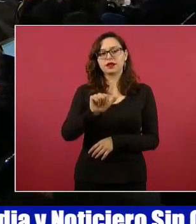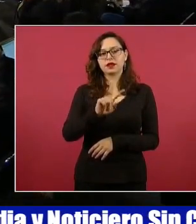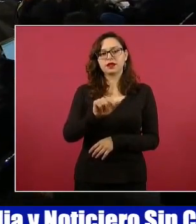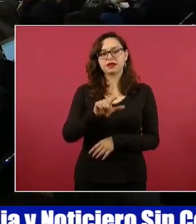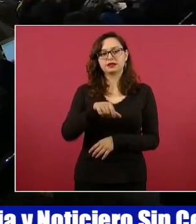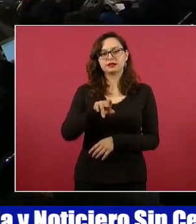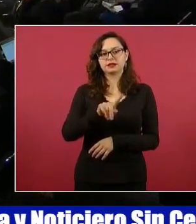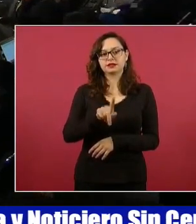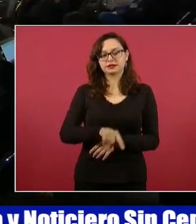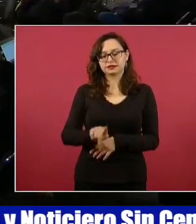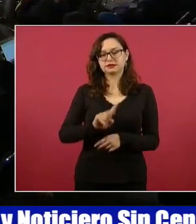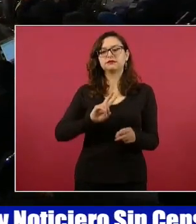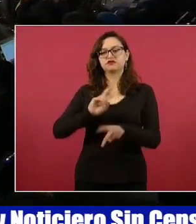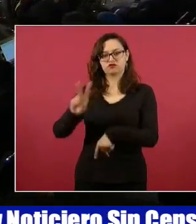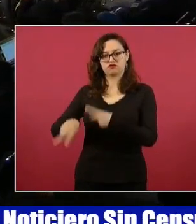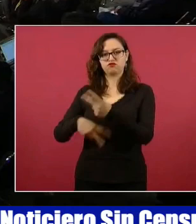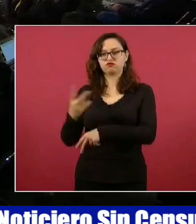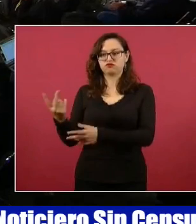y